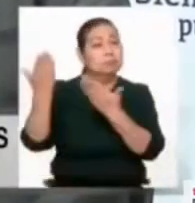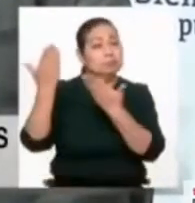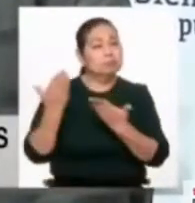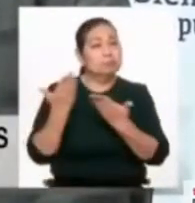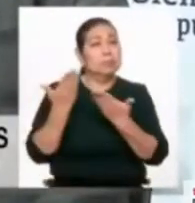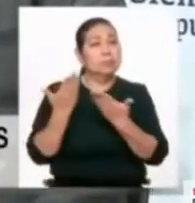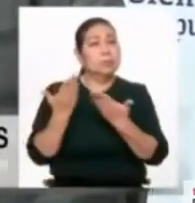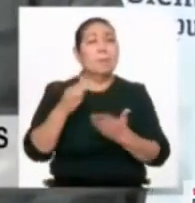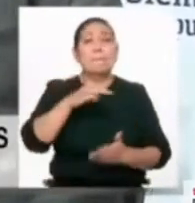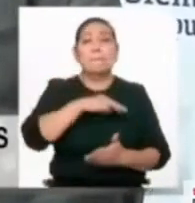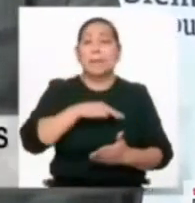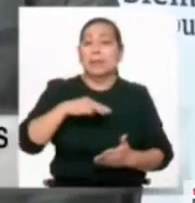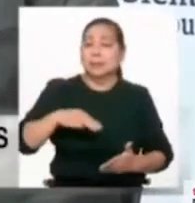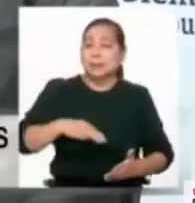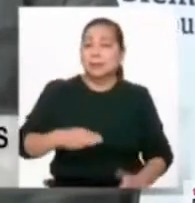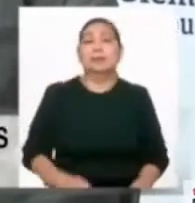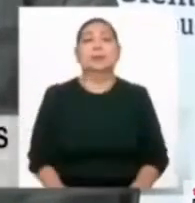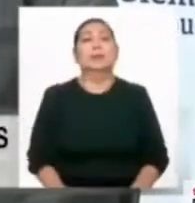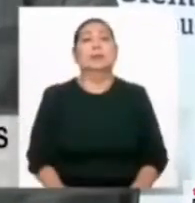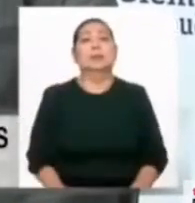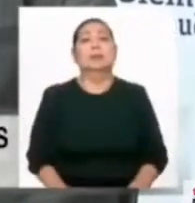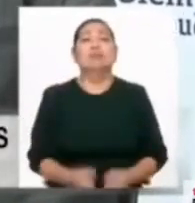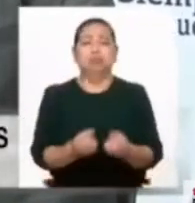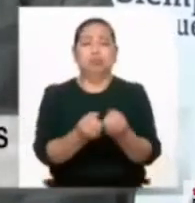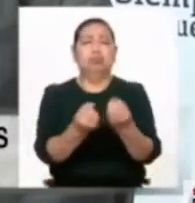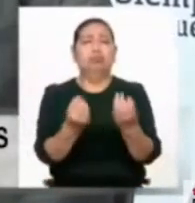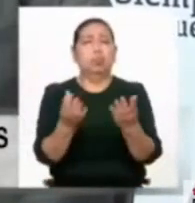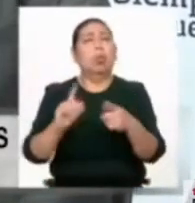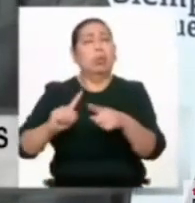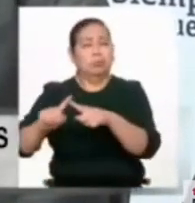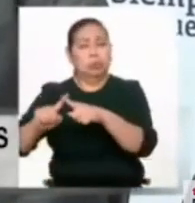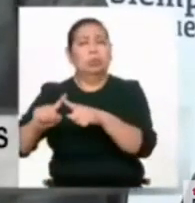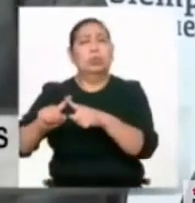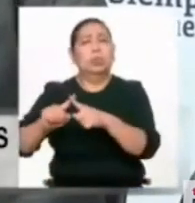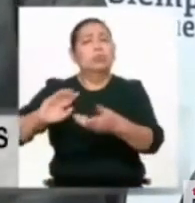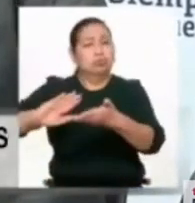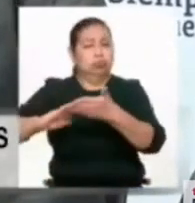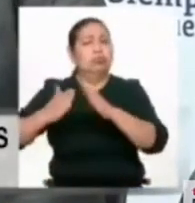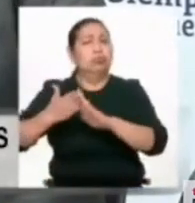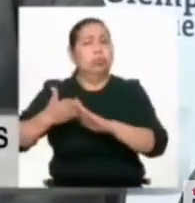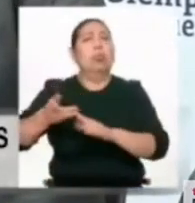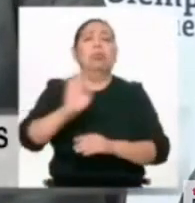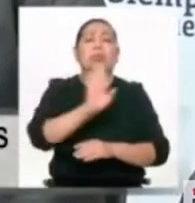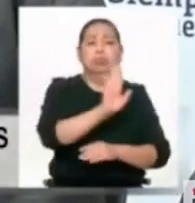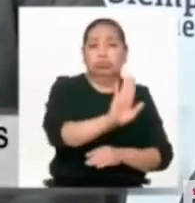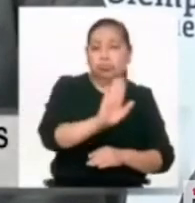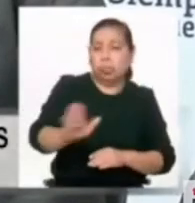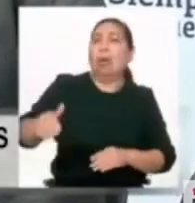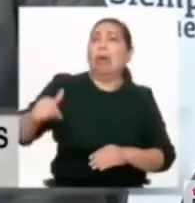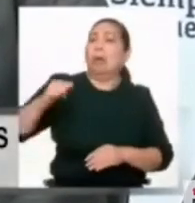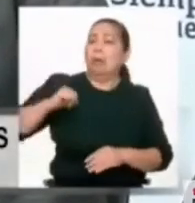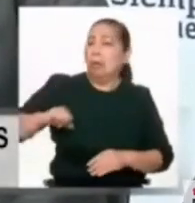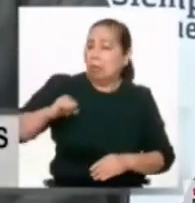Recibimos en el ministerio a innumerables comunidades y alcaldes y